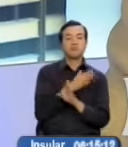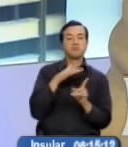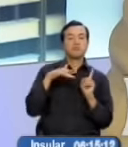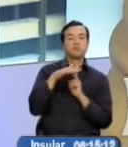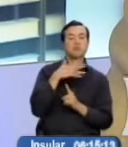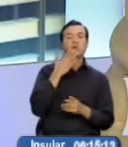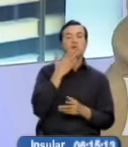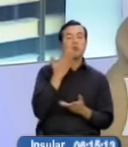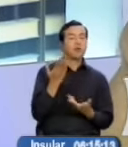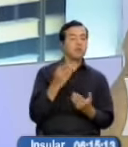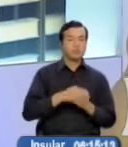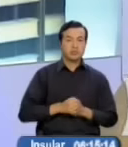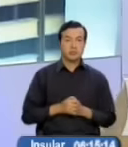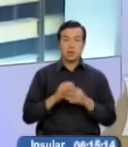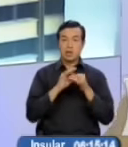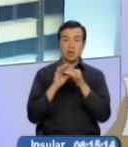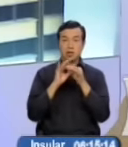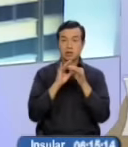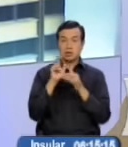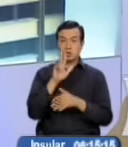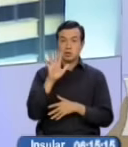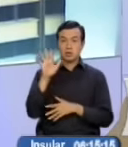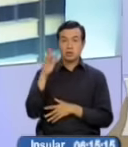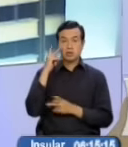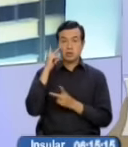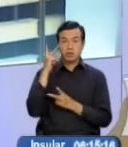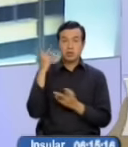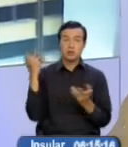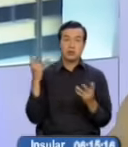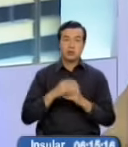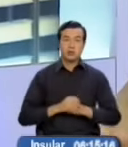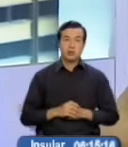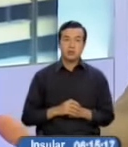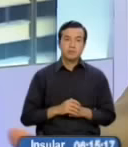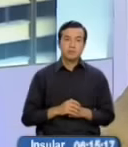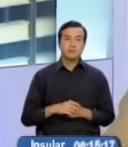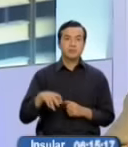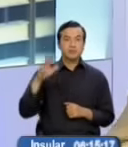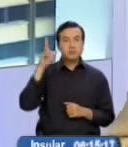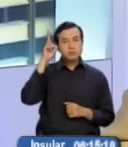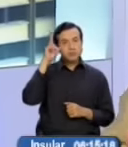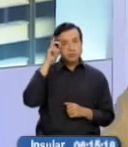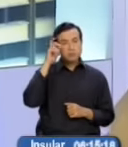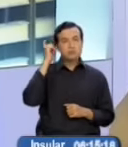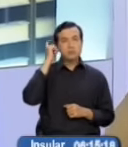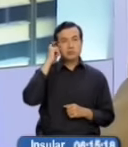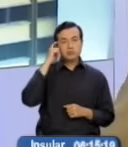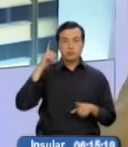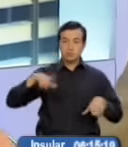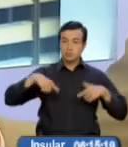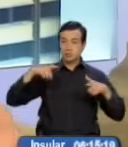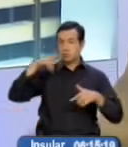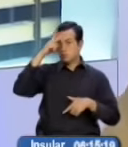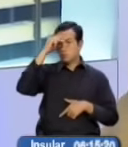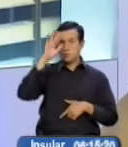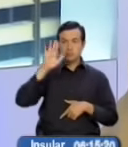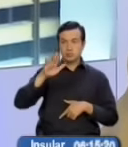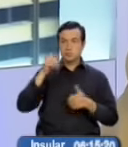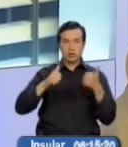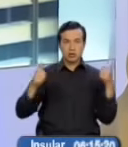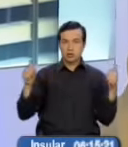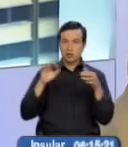el hecho de que Alianza País se encuentra a... Yo creo, de todos modos, que Moreno y Glass son candidatos